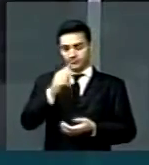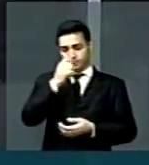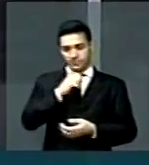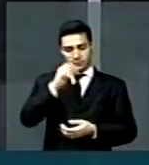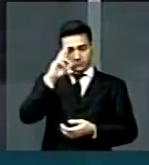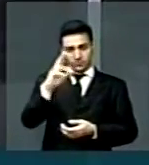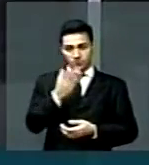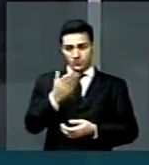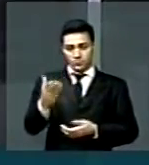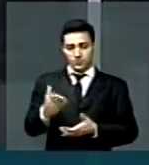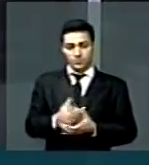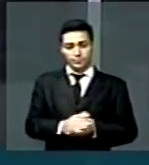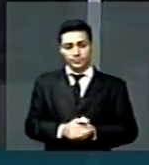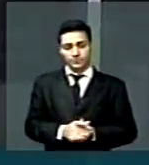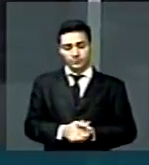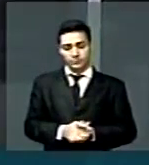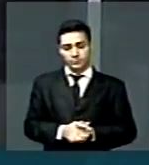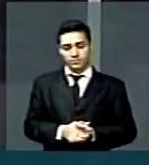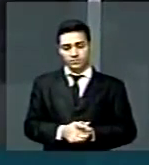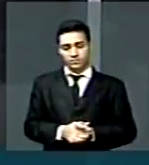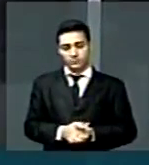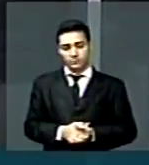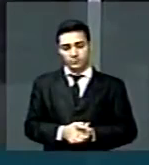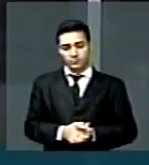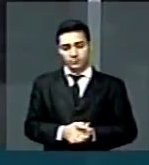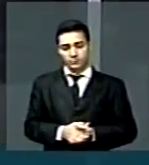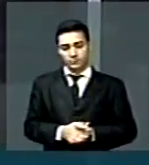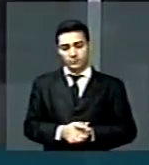señoras y señores.